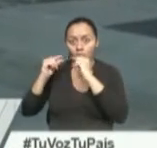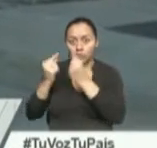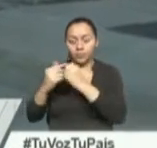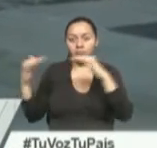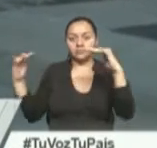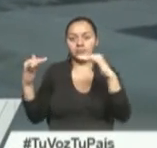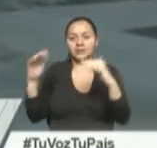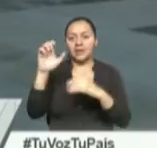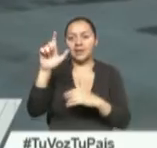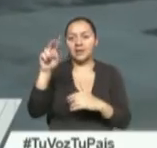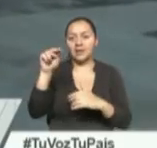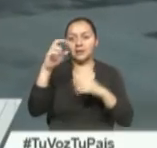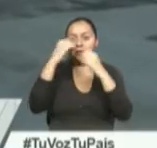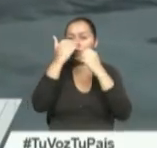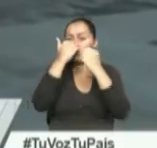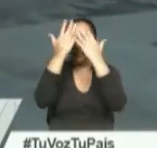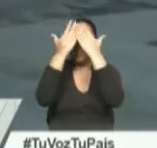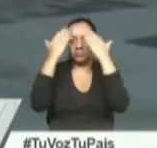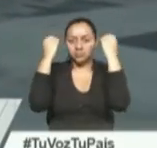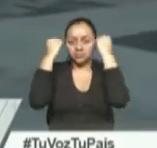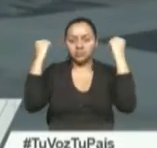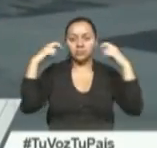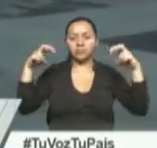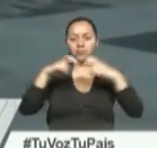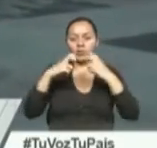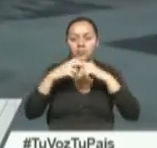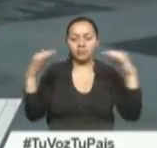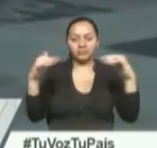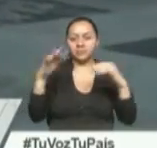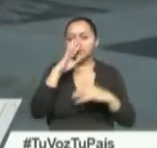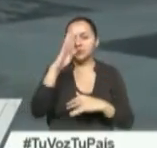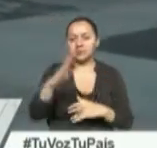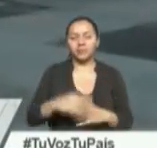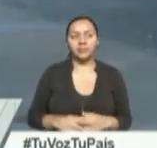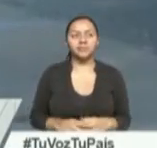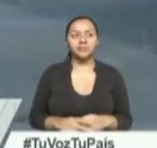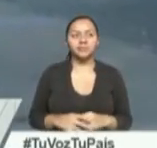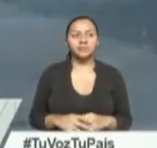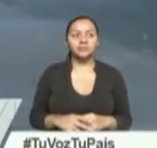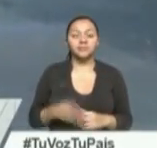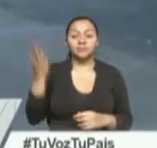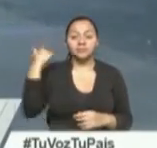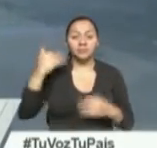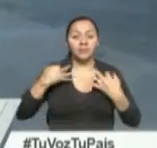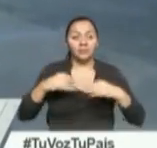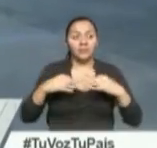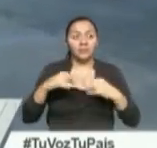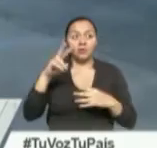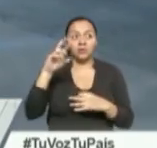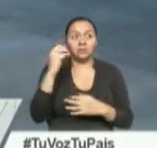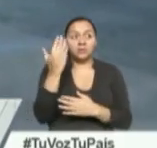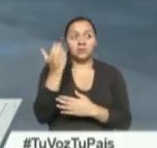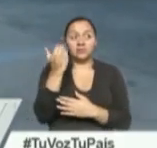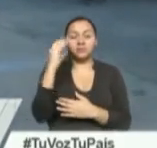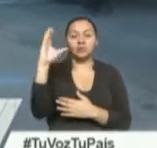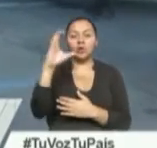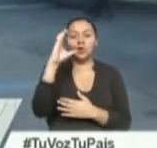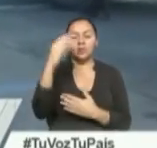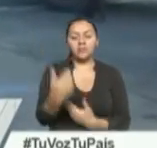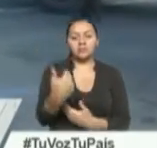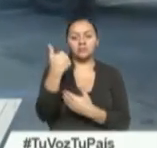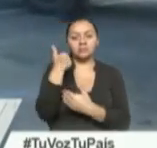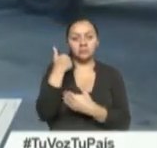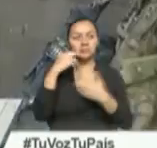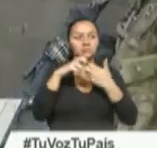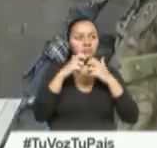Liberación Nacional, última guerrilla activa en Colombia. Desde febrero de 2015, Colombia lleva adelante una fuerte